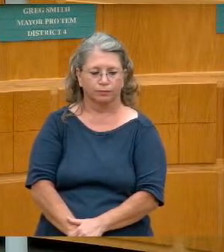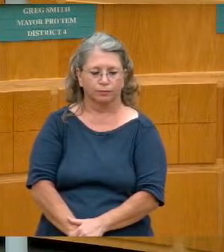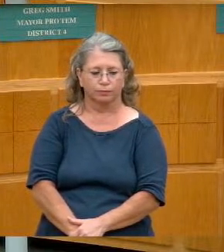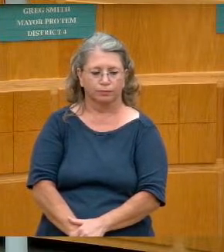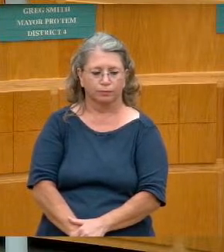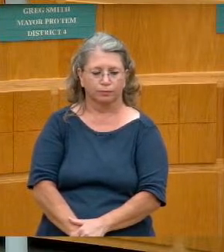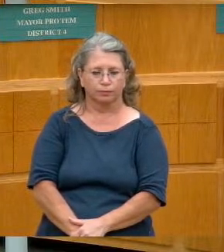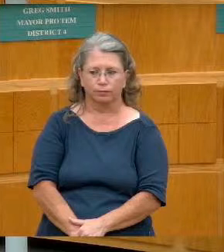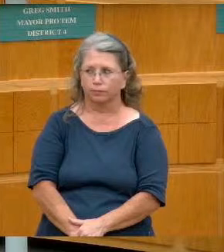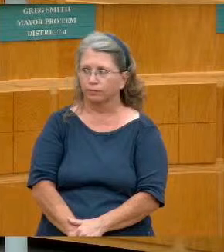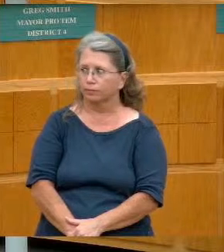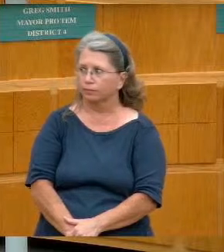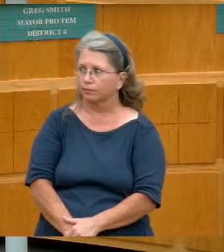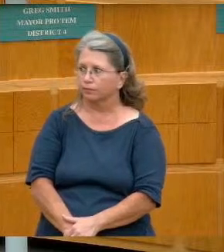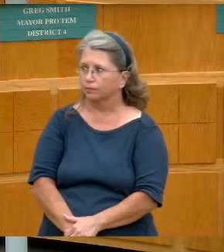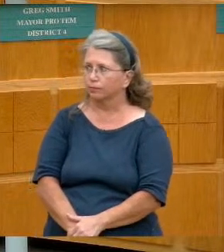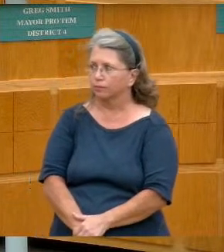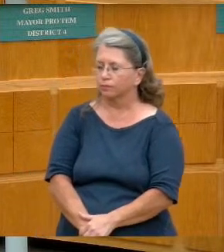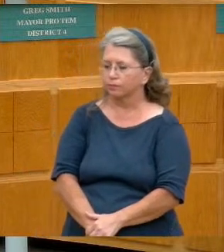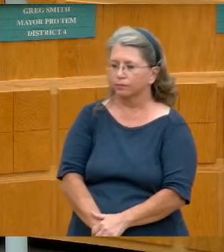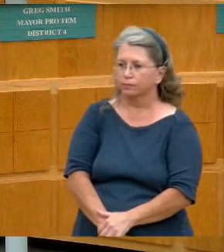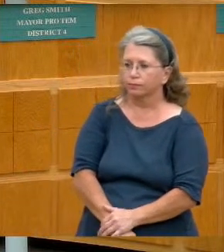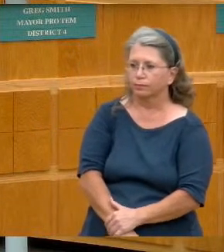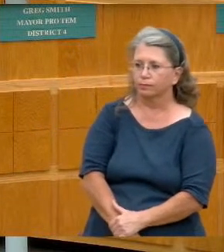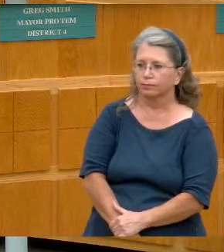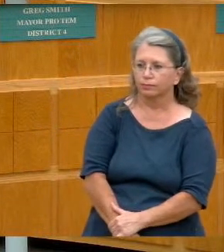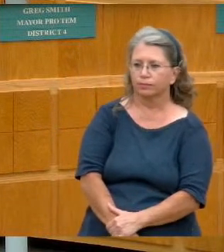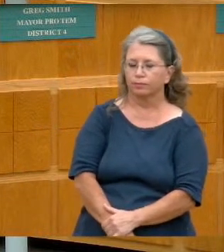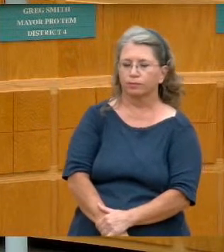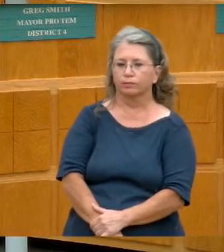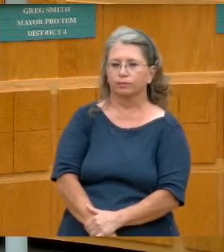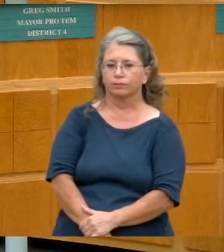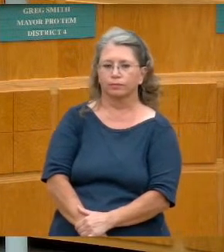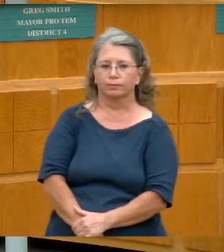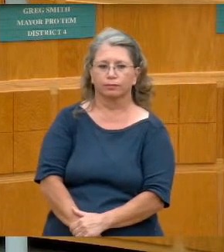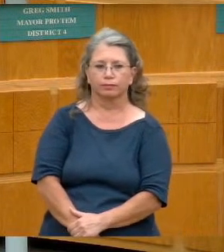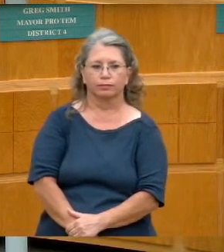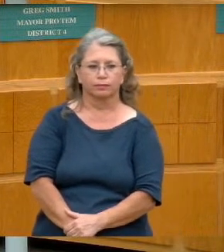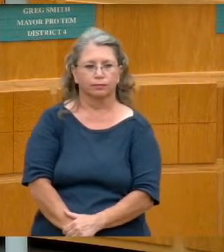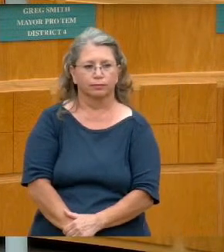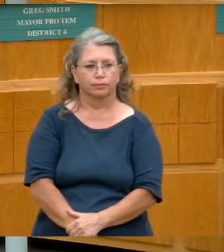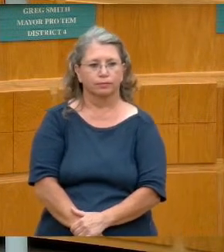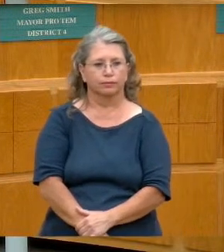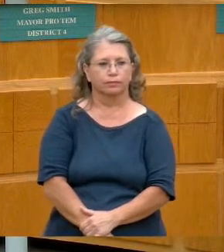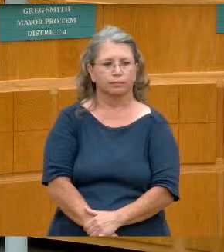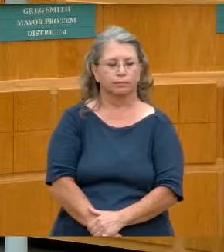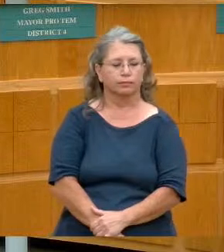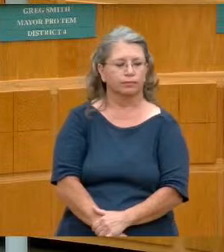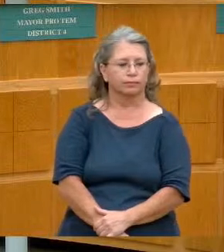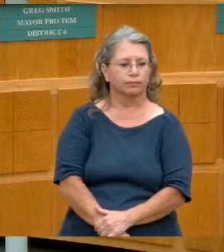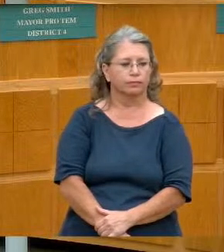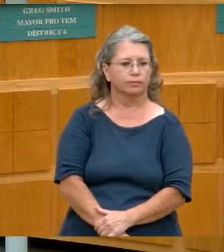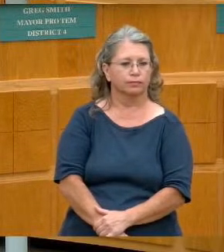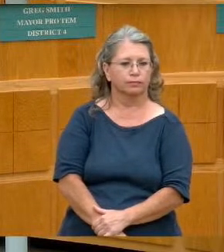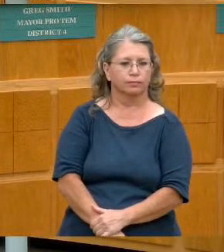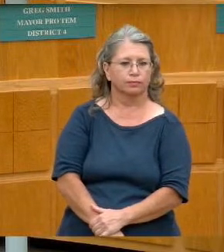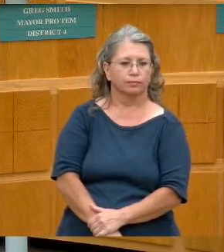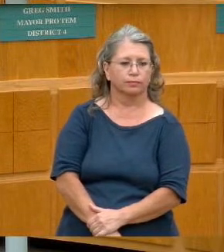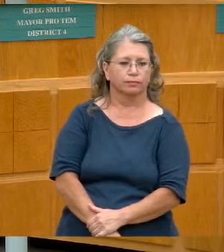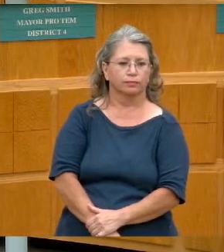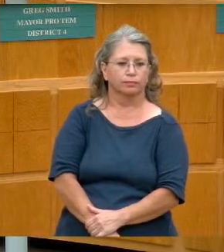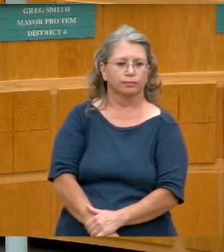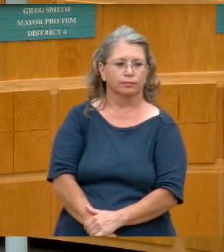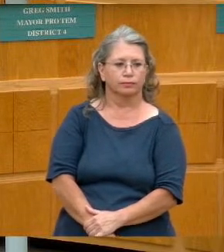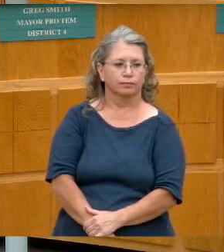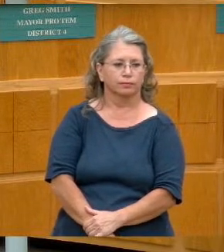han resultado positivos al virus y se han realizado las cuarentenas. Esta tarde también nos enteramos de 2 casos adicionales